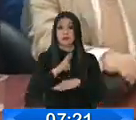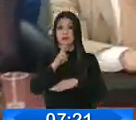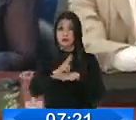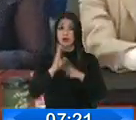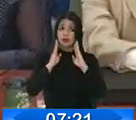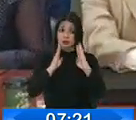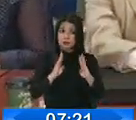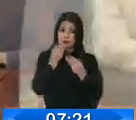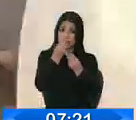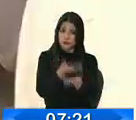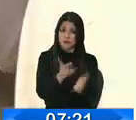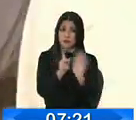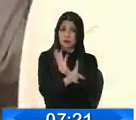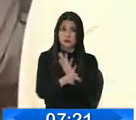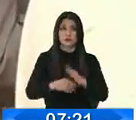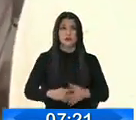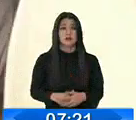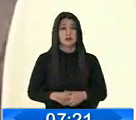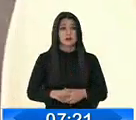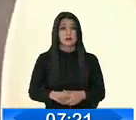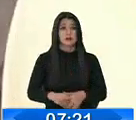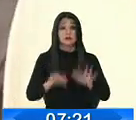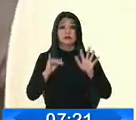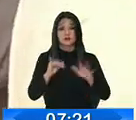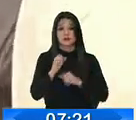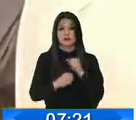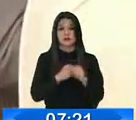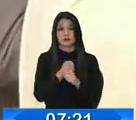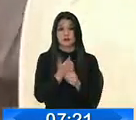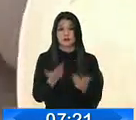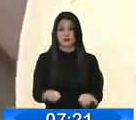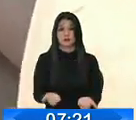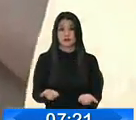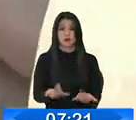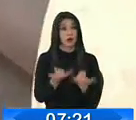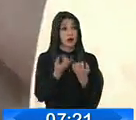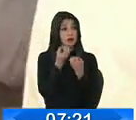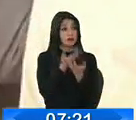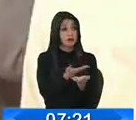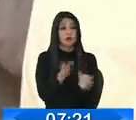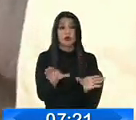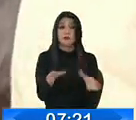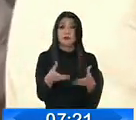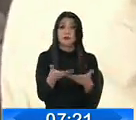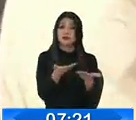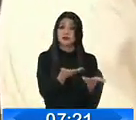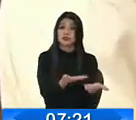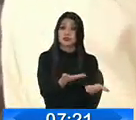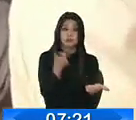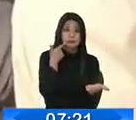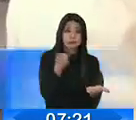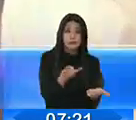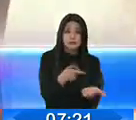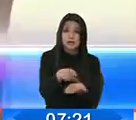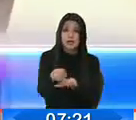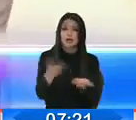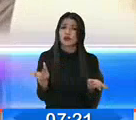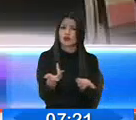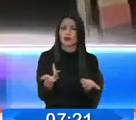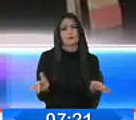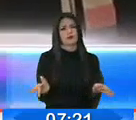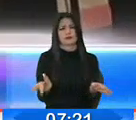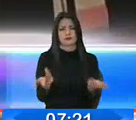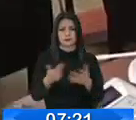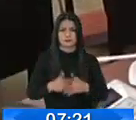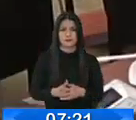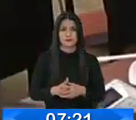que se tiene que denunciar. 6 años. Y entonces recién se entera la comisión interventora de que tiene que pagar esto. No. De